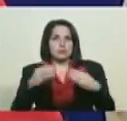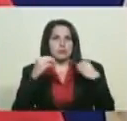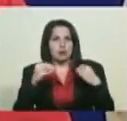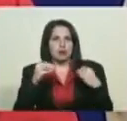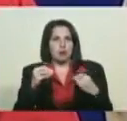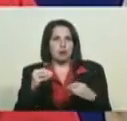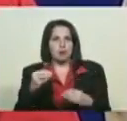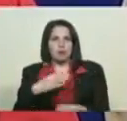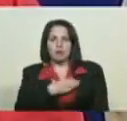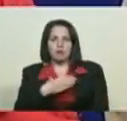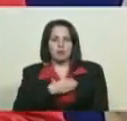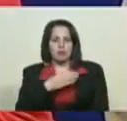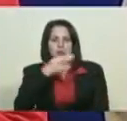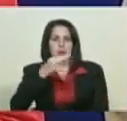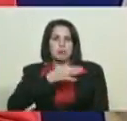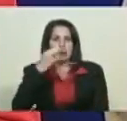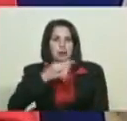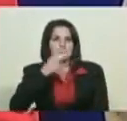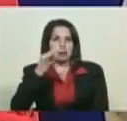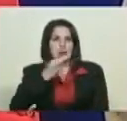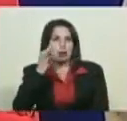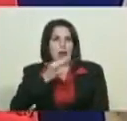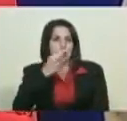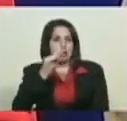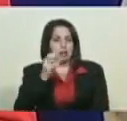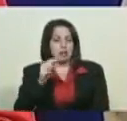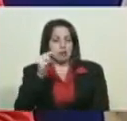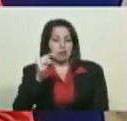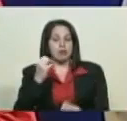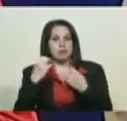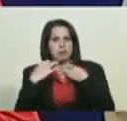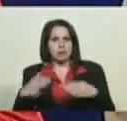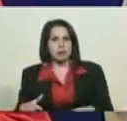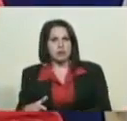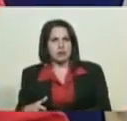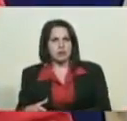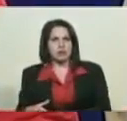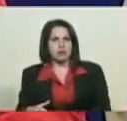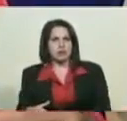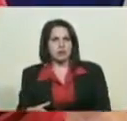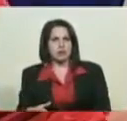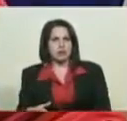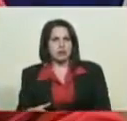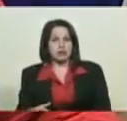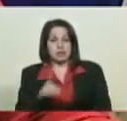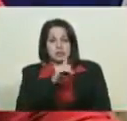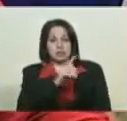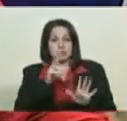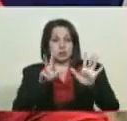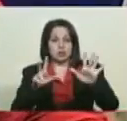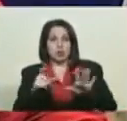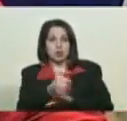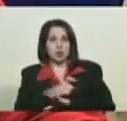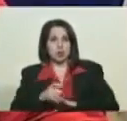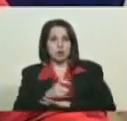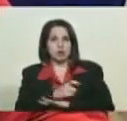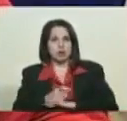inexplicable que después de haber perdido la oposición 18